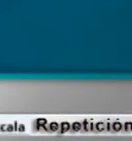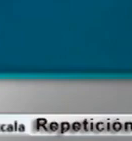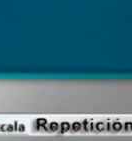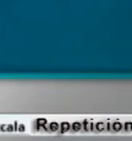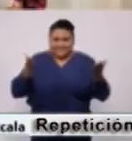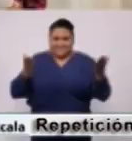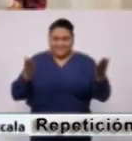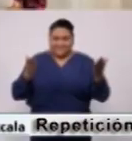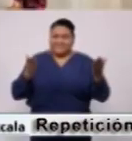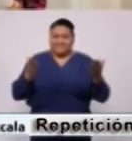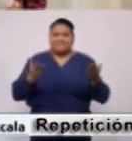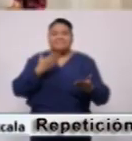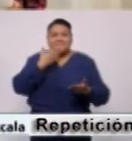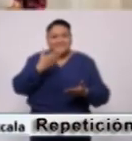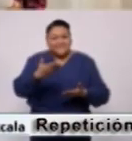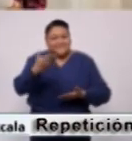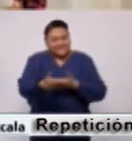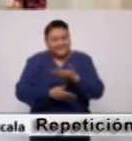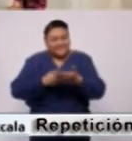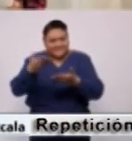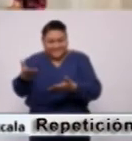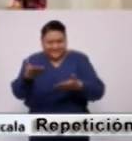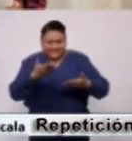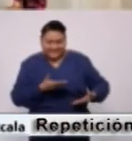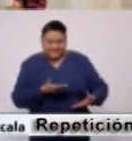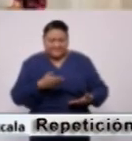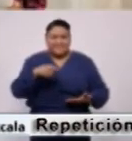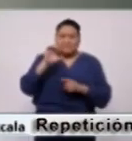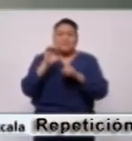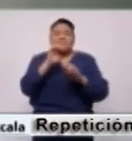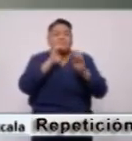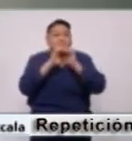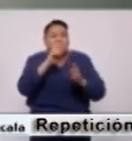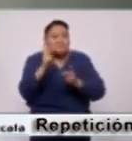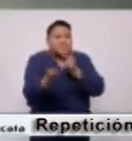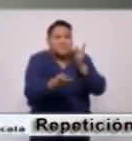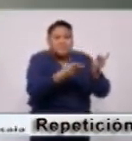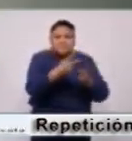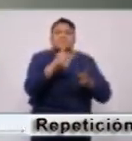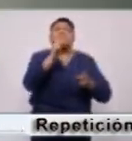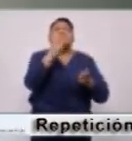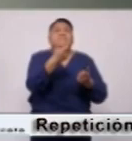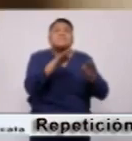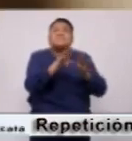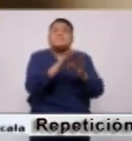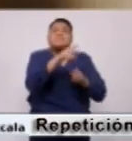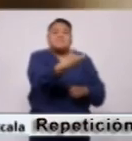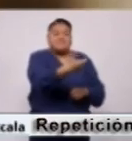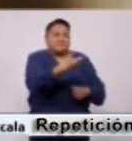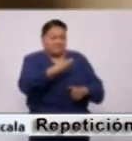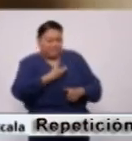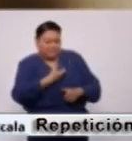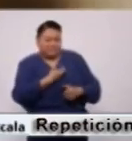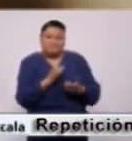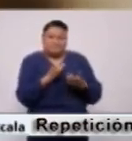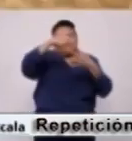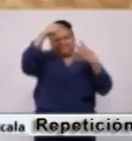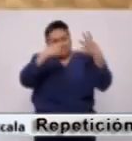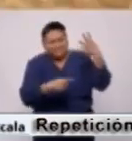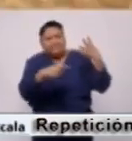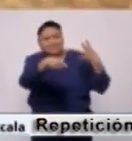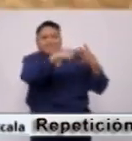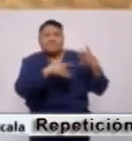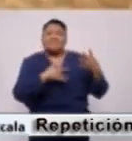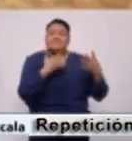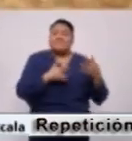El Instituto Nacional de Estadística y Geografía dio a conocer los resultados de la Encuesta Nacional de Ingresos y Gastos de los Hogares, ENIG 2022, en